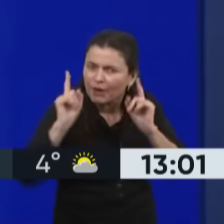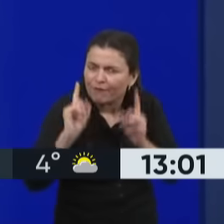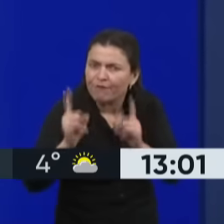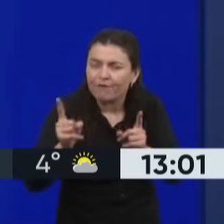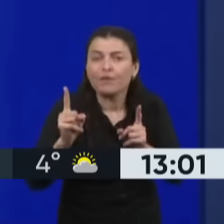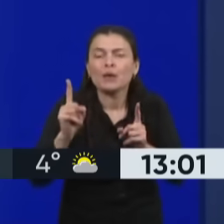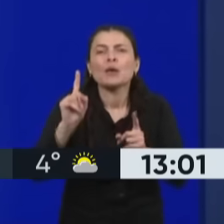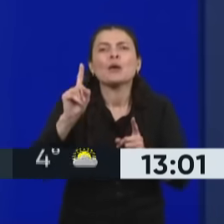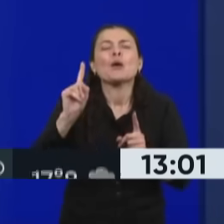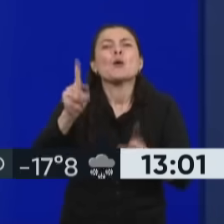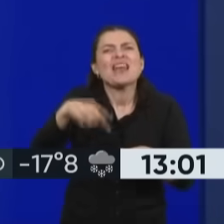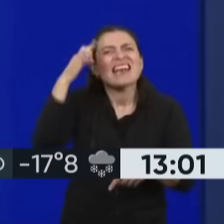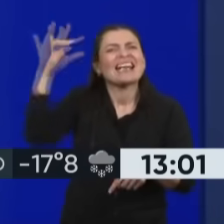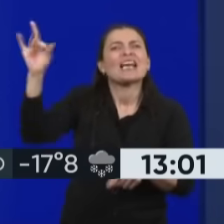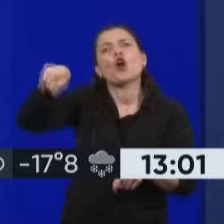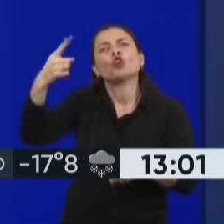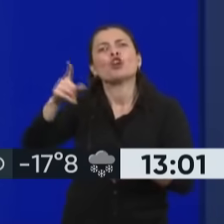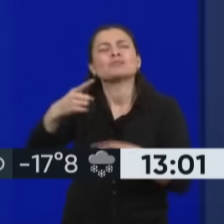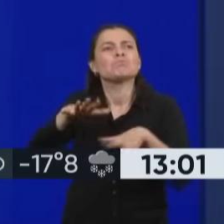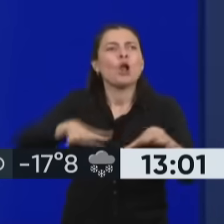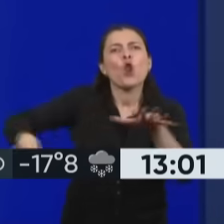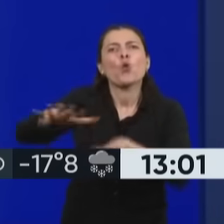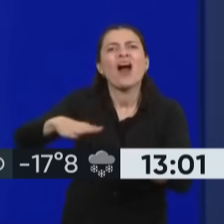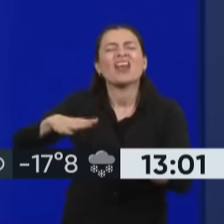en distintos sectores de nuestra economía. En el sector